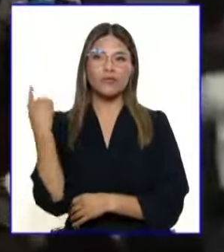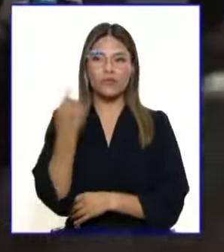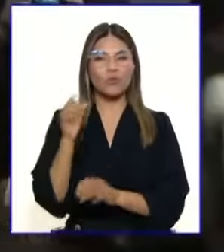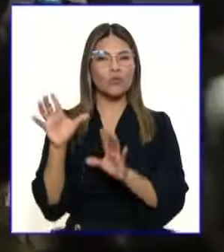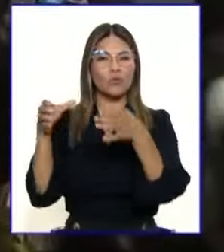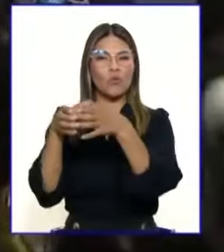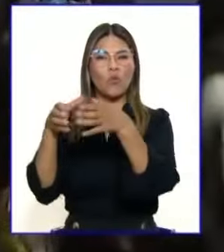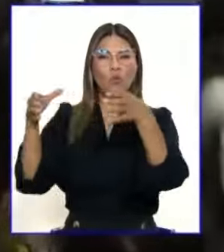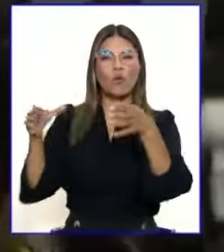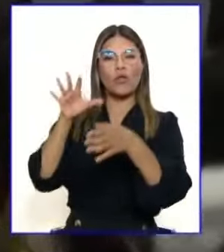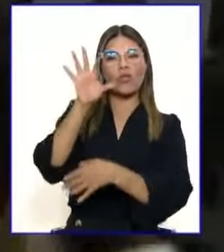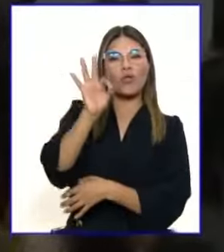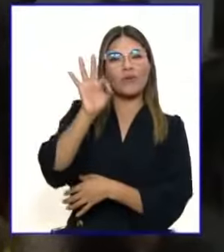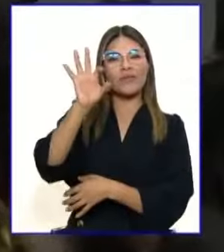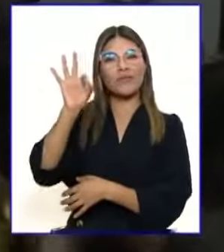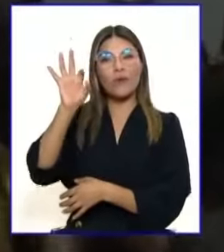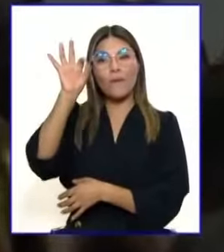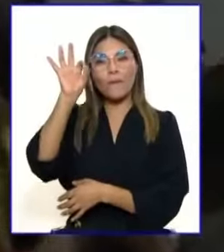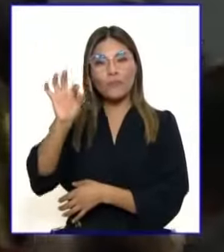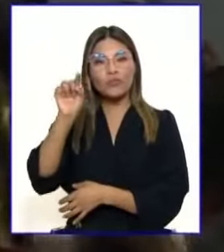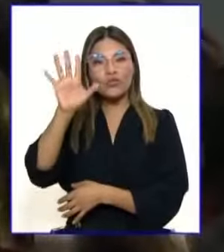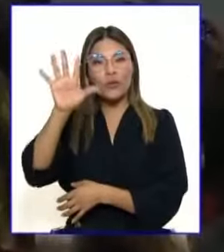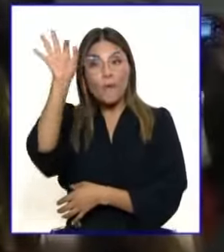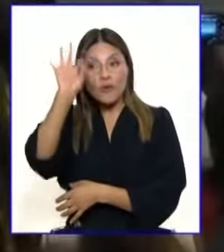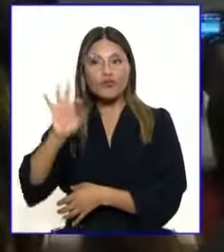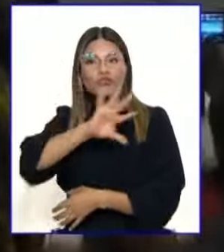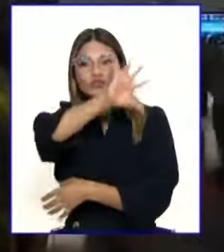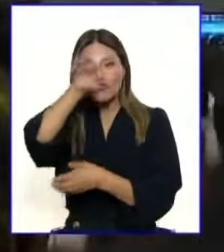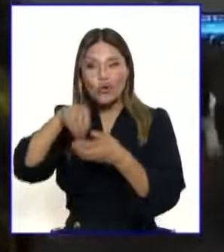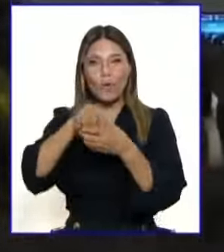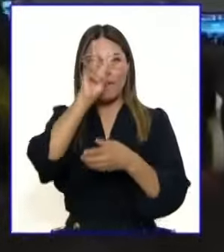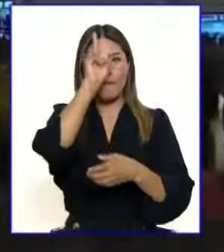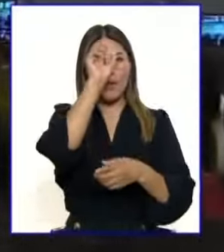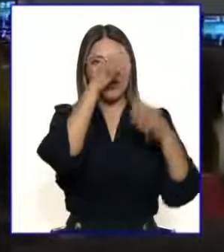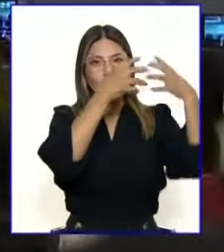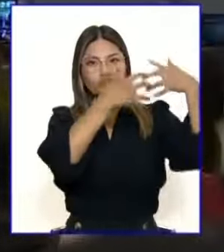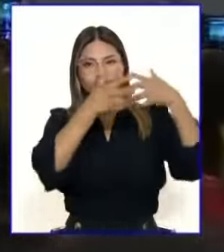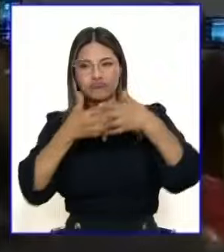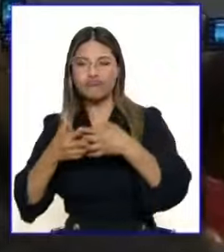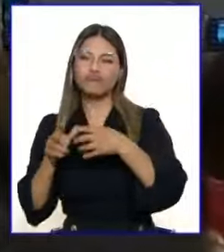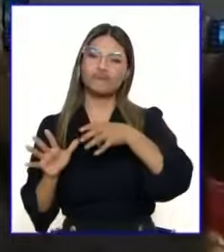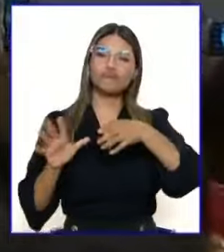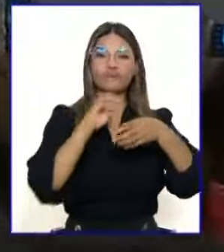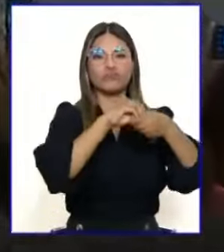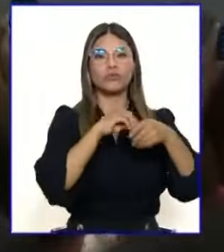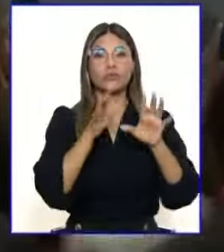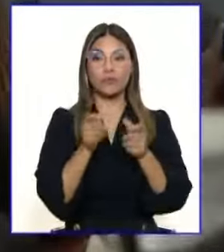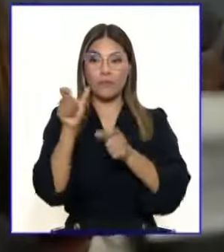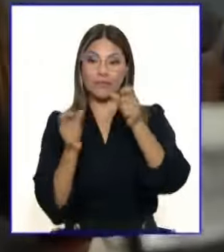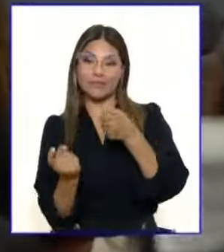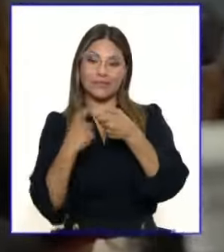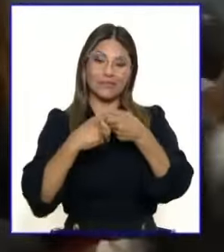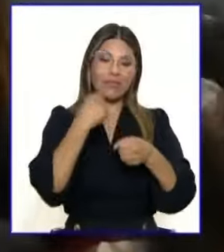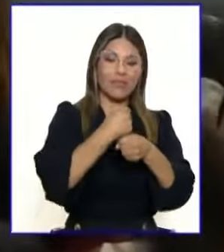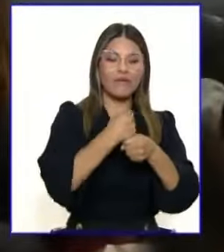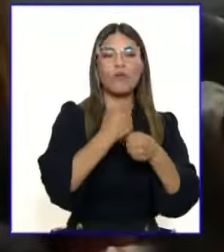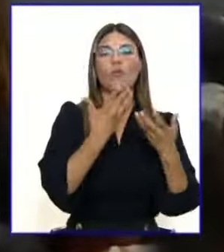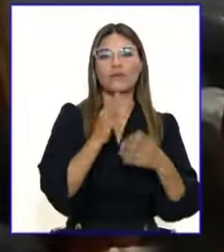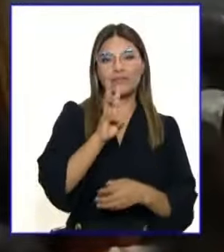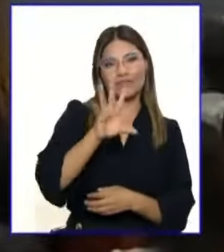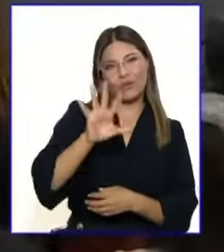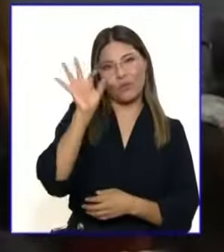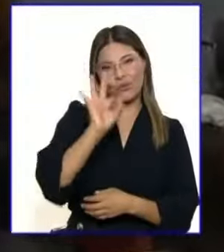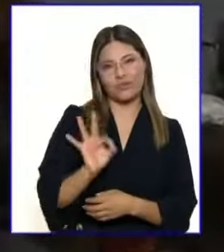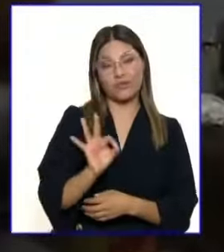99.5% de las unidades productivas del país y generan el 60% del empleo formal, según reportes